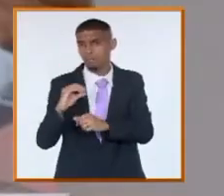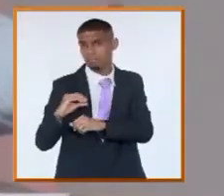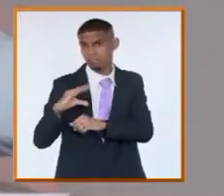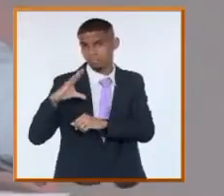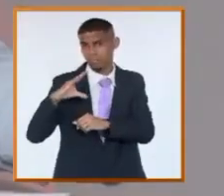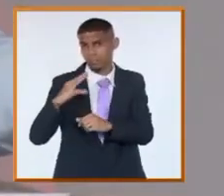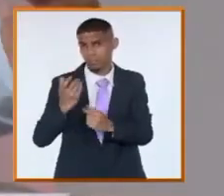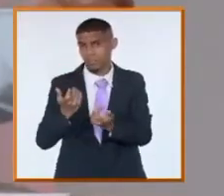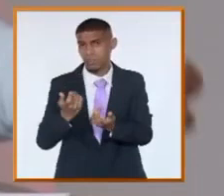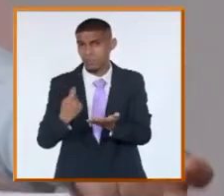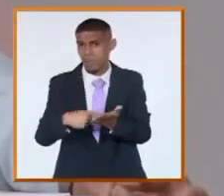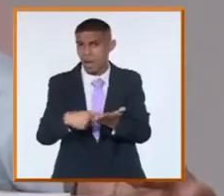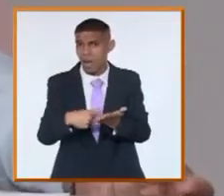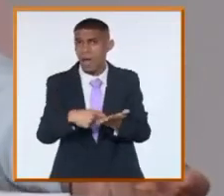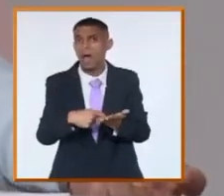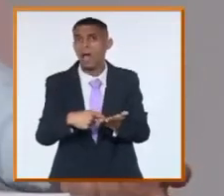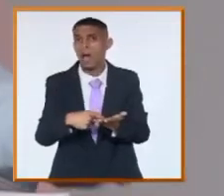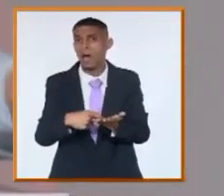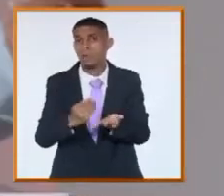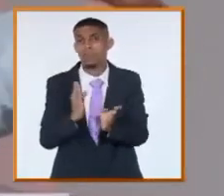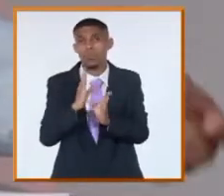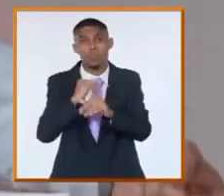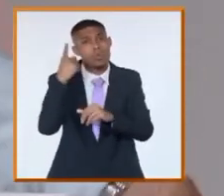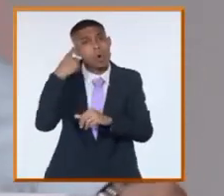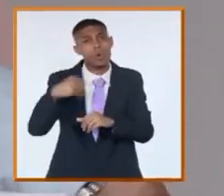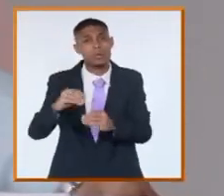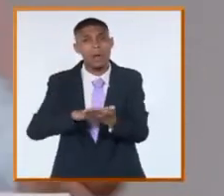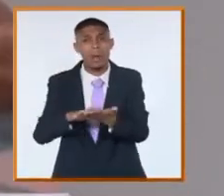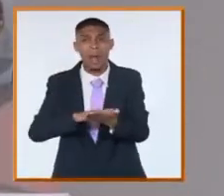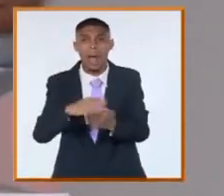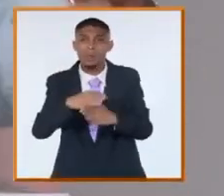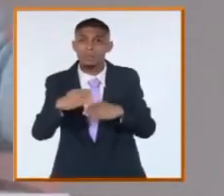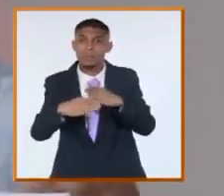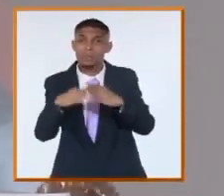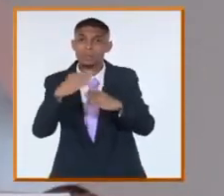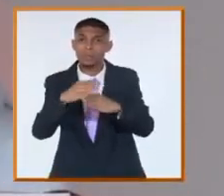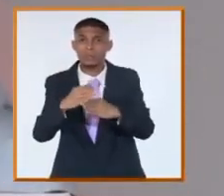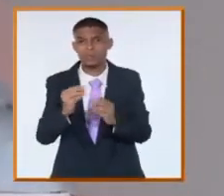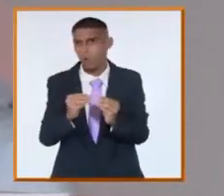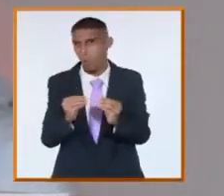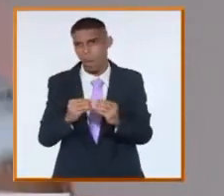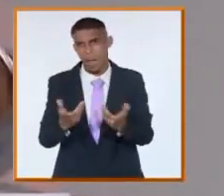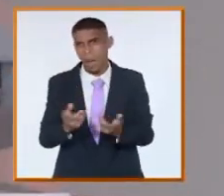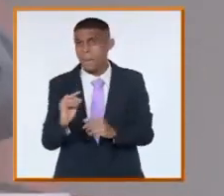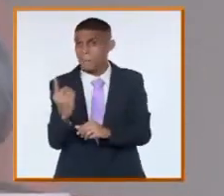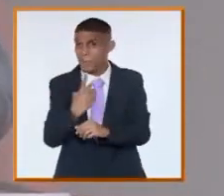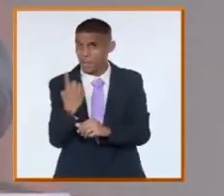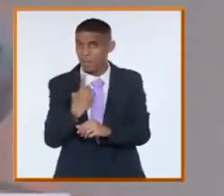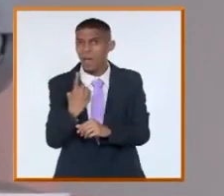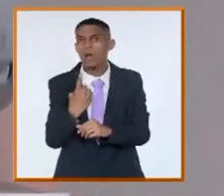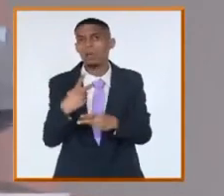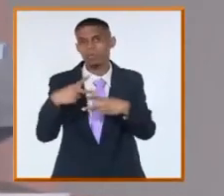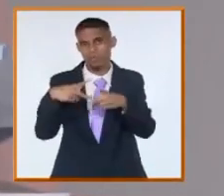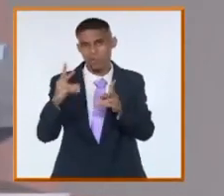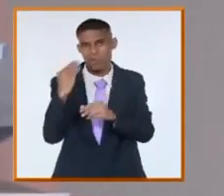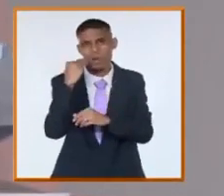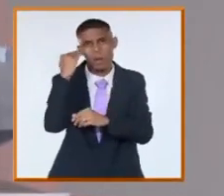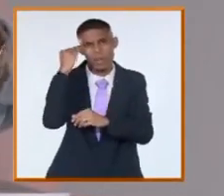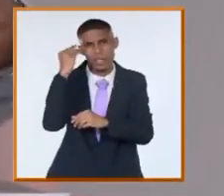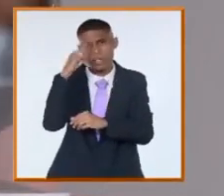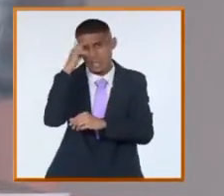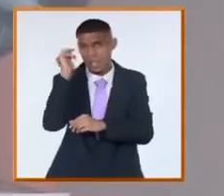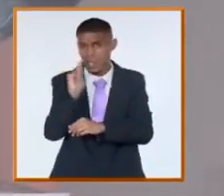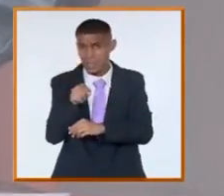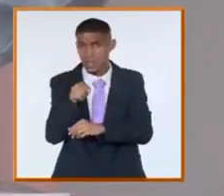además revisamos su capacidad técnica su diversidad de construcción con su capacidad de proyecto o sea integralmente vemos y a partir de eso es que se le